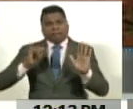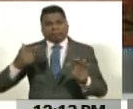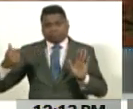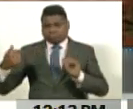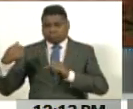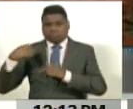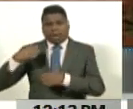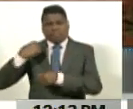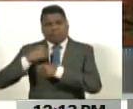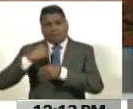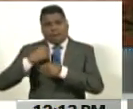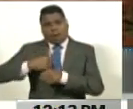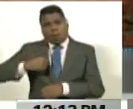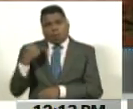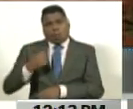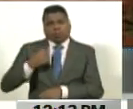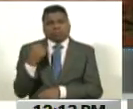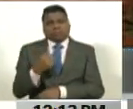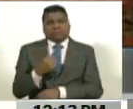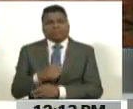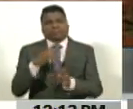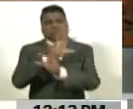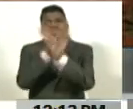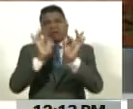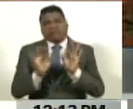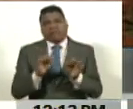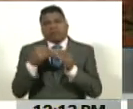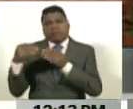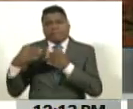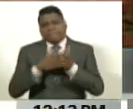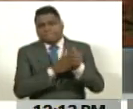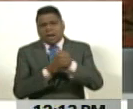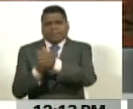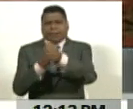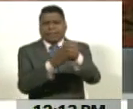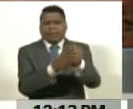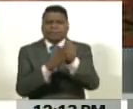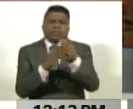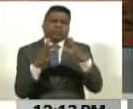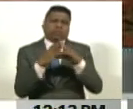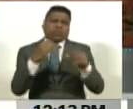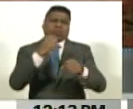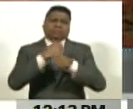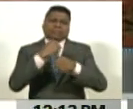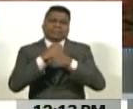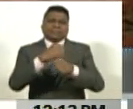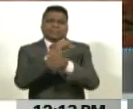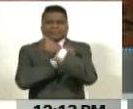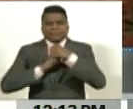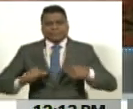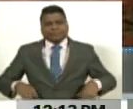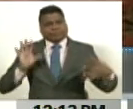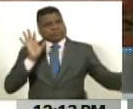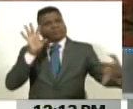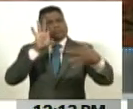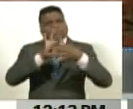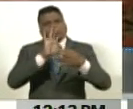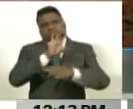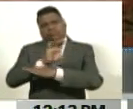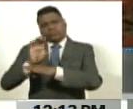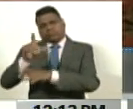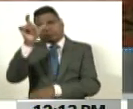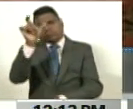ejercer este tipo de acciones. Habíamos sido coordinadas acciones conjuntas de la Guardia Nacional, de la Policía de Guaquepuro para proteger a nuestra